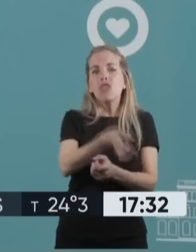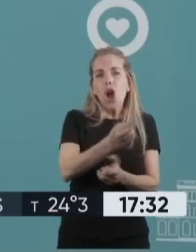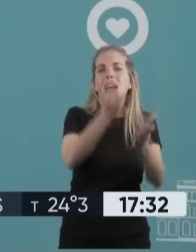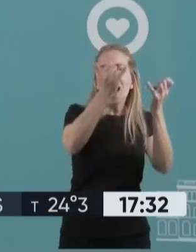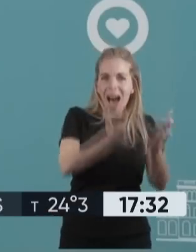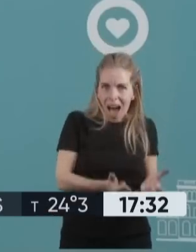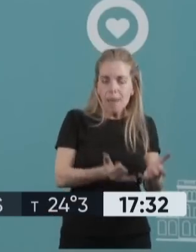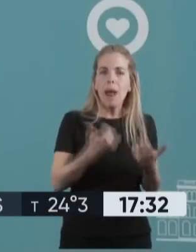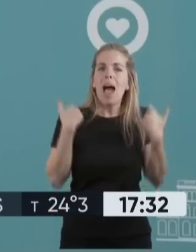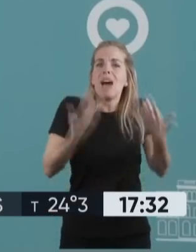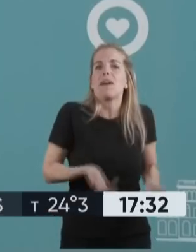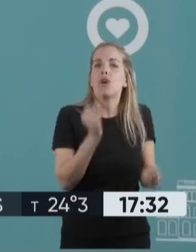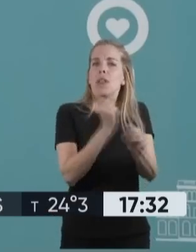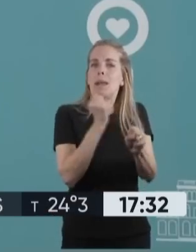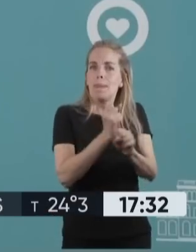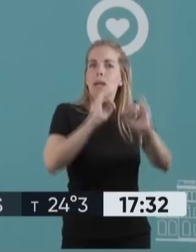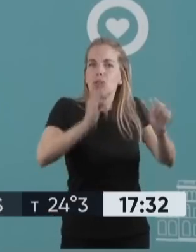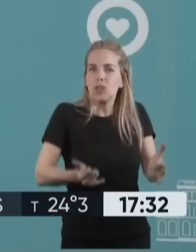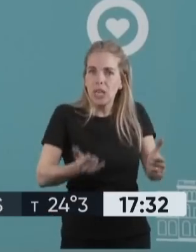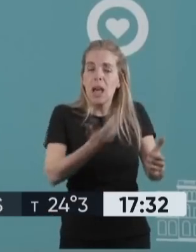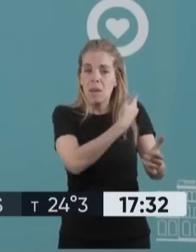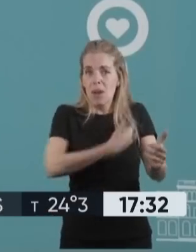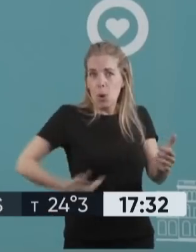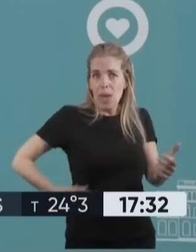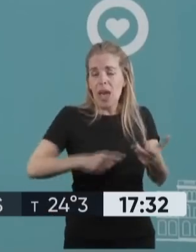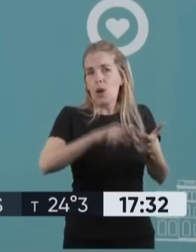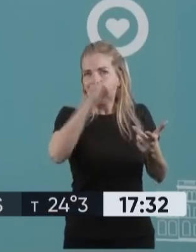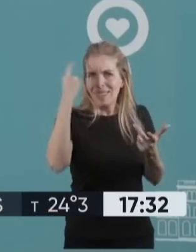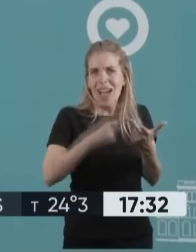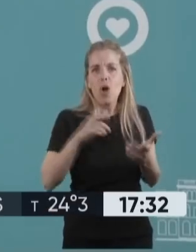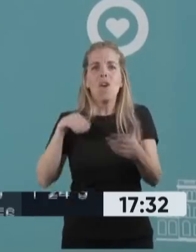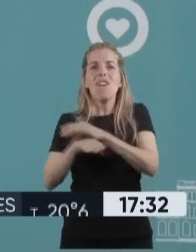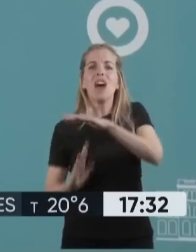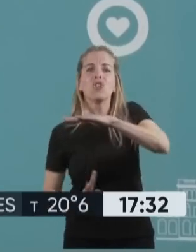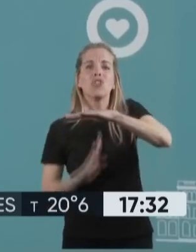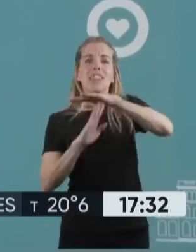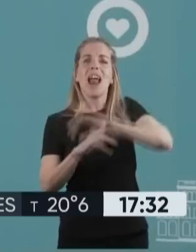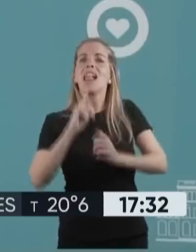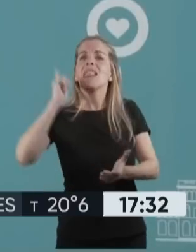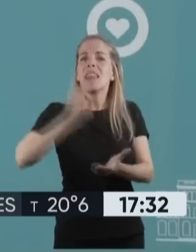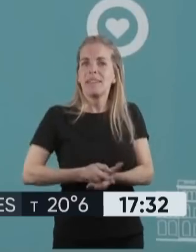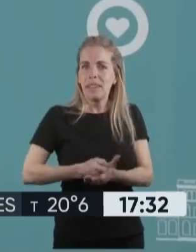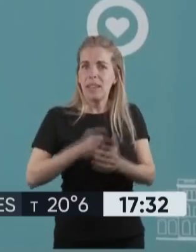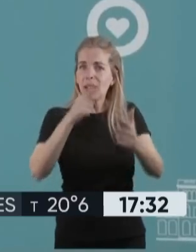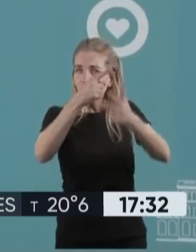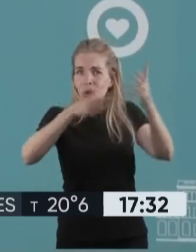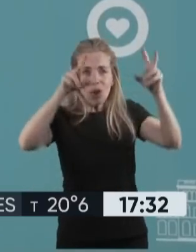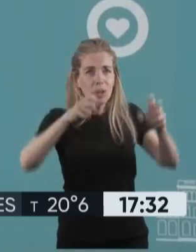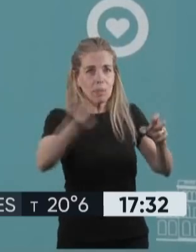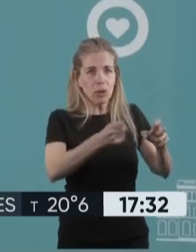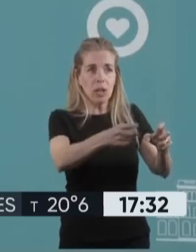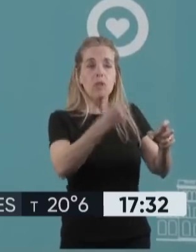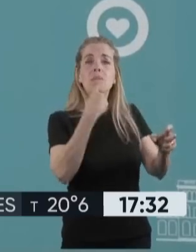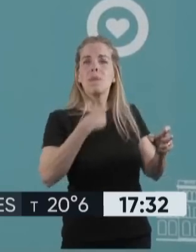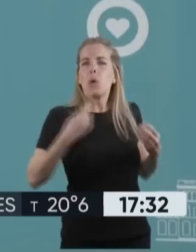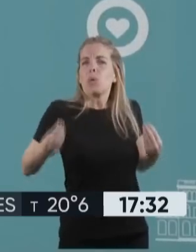el empleo, y si es el gobierno y es el Estado y es el Banco Central el que tiene que fijar esas prioridades, nos parece que esas son las prioridades justas. Si usted me pregunta